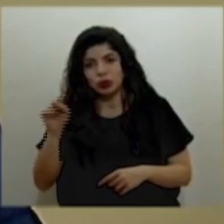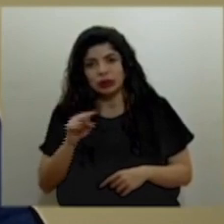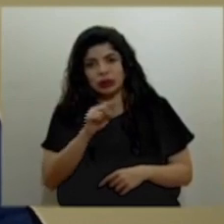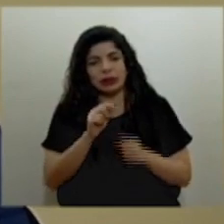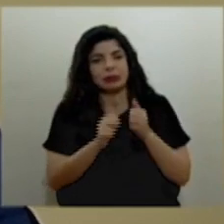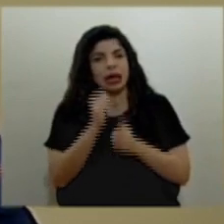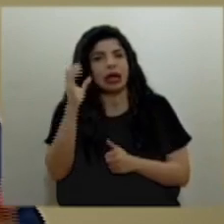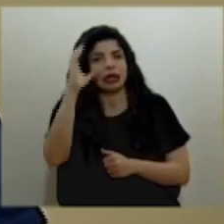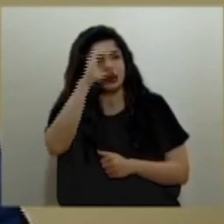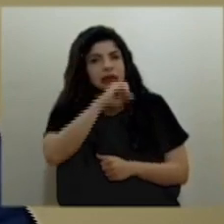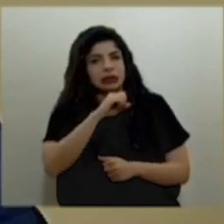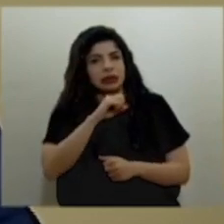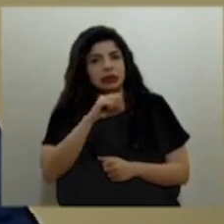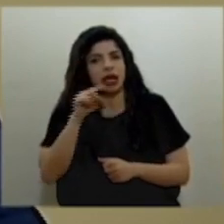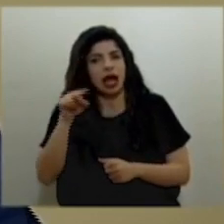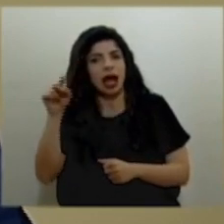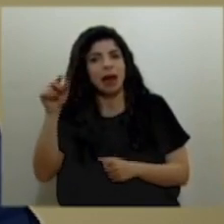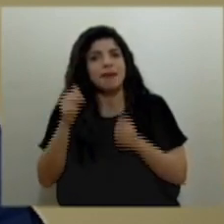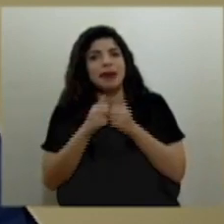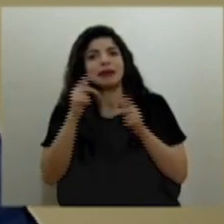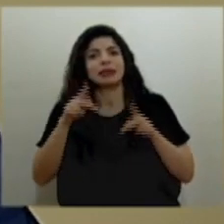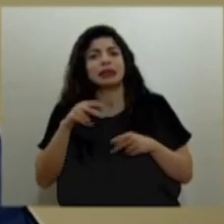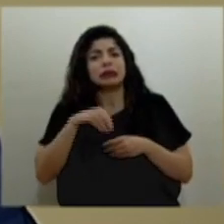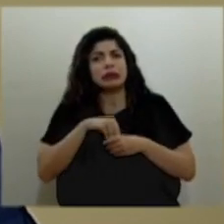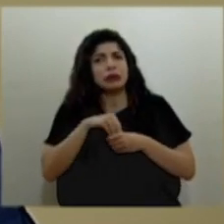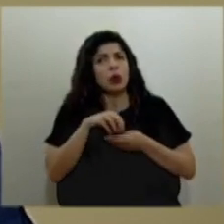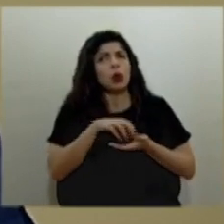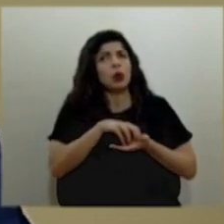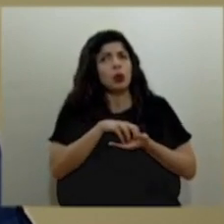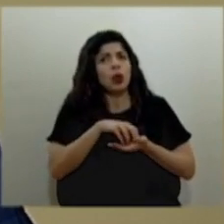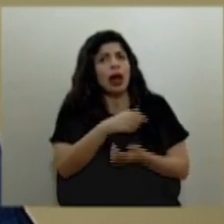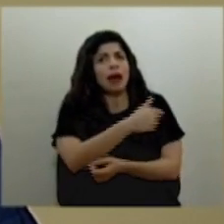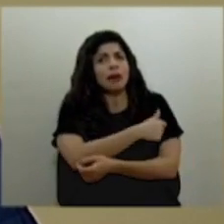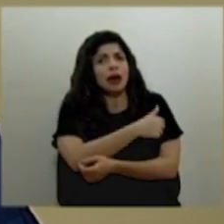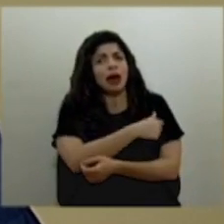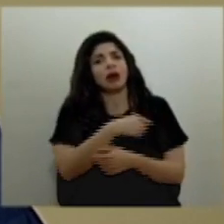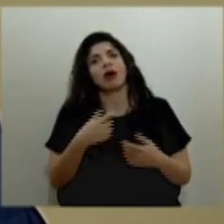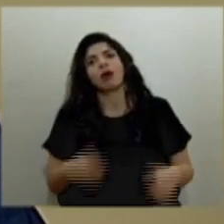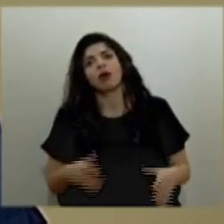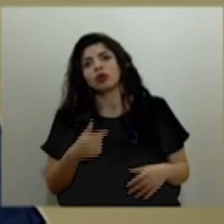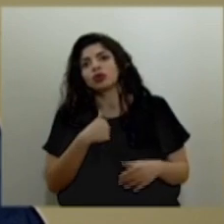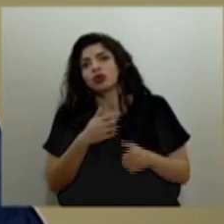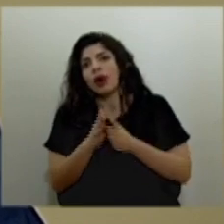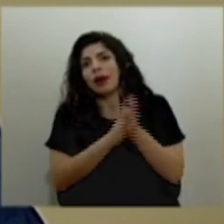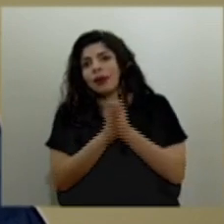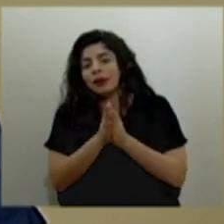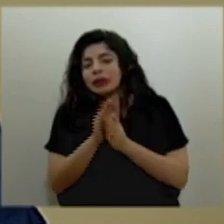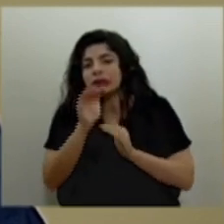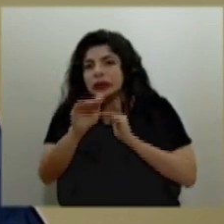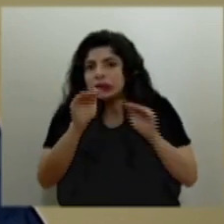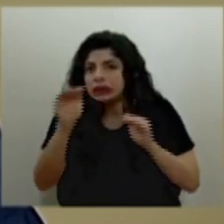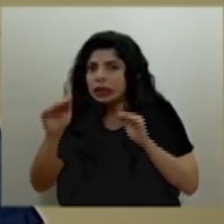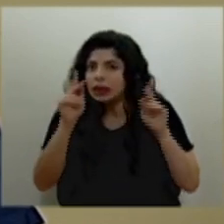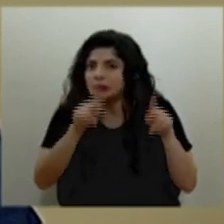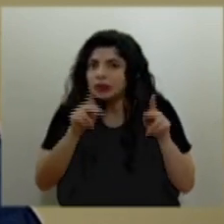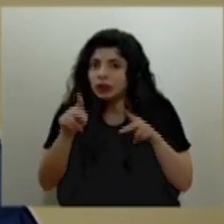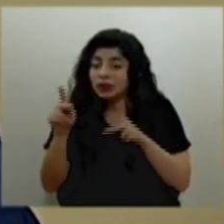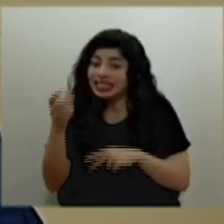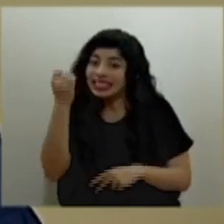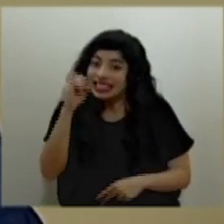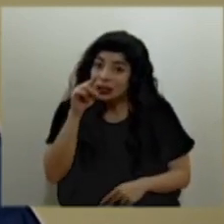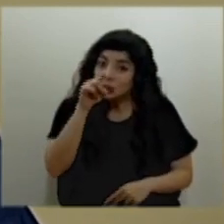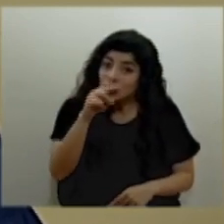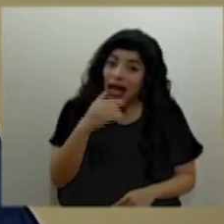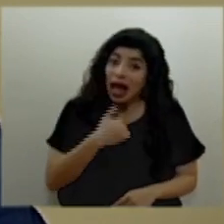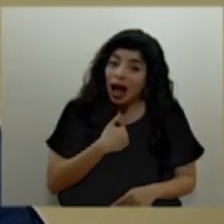identificado que hay más personas con dudas respecto a la vacunación. Y aquí yo aprovecho para hacerle un llamado a la población. Si usted